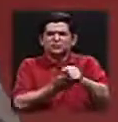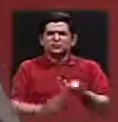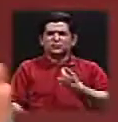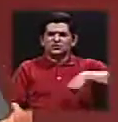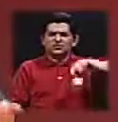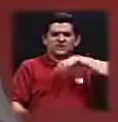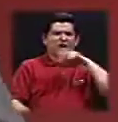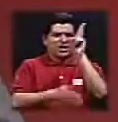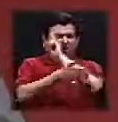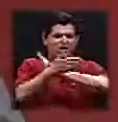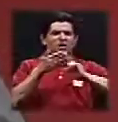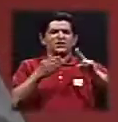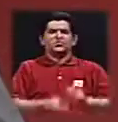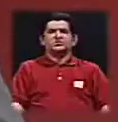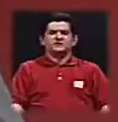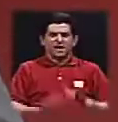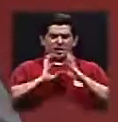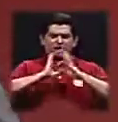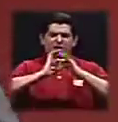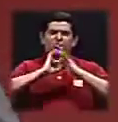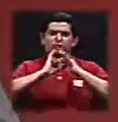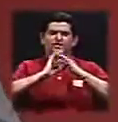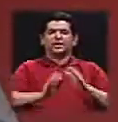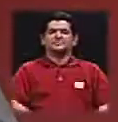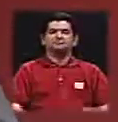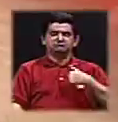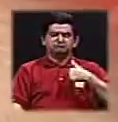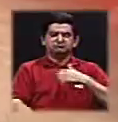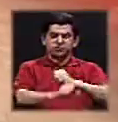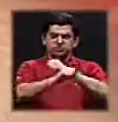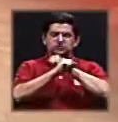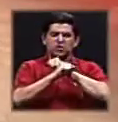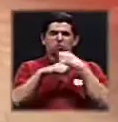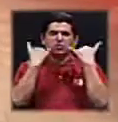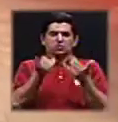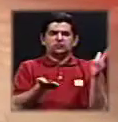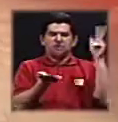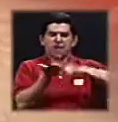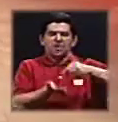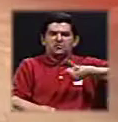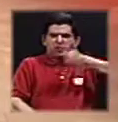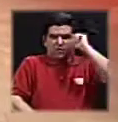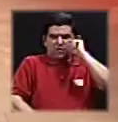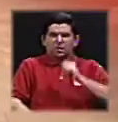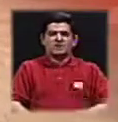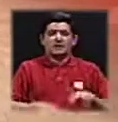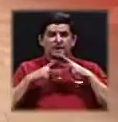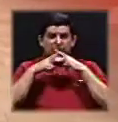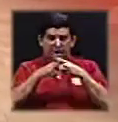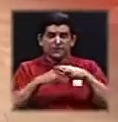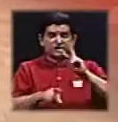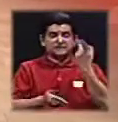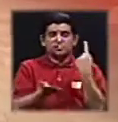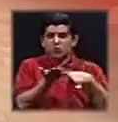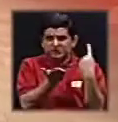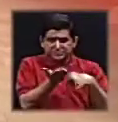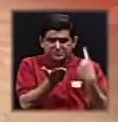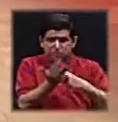nuestra universidad como una gran unidad. Estoy seguro que ya aprobado el día de ayer el préstamo en segundo